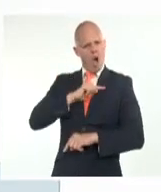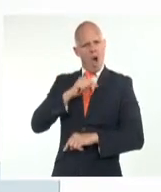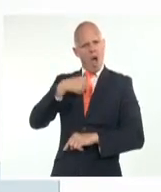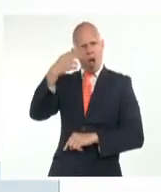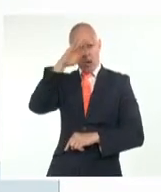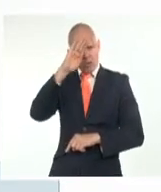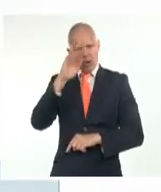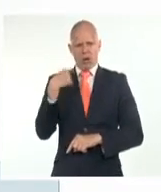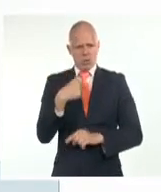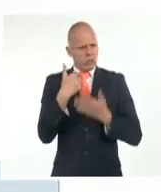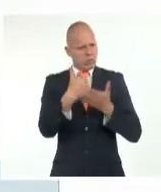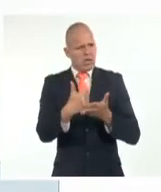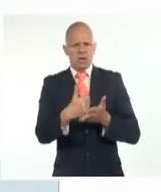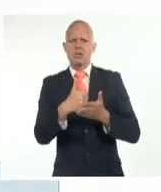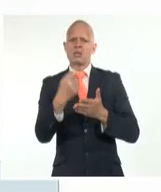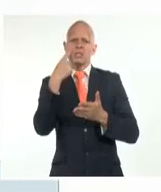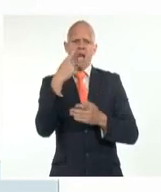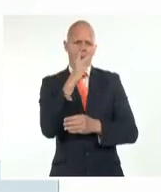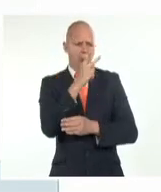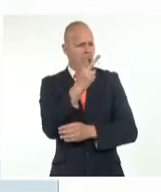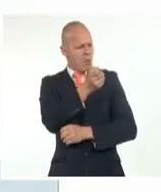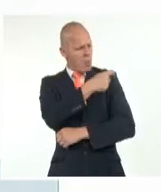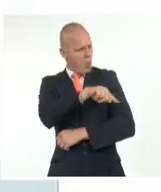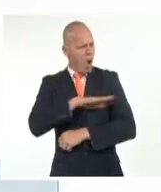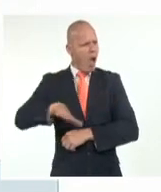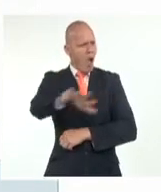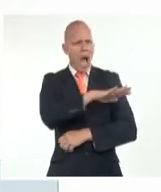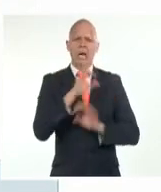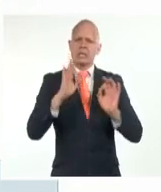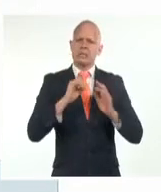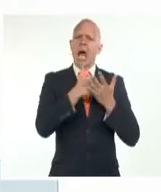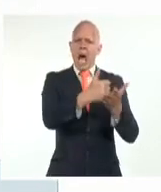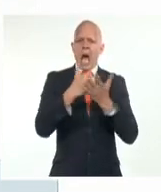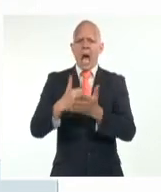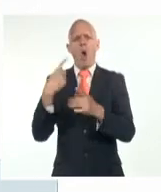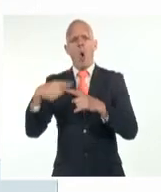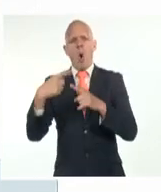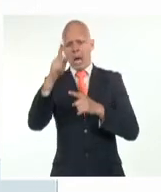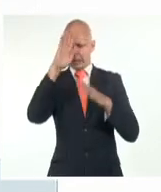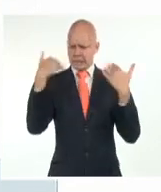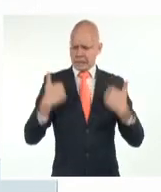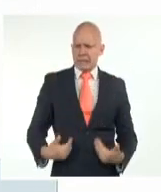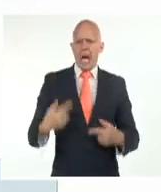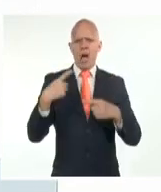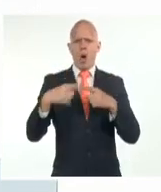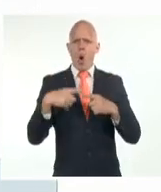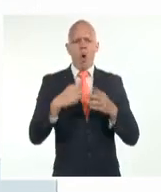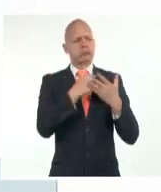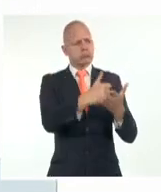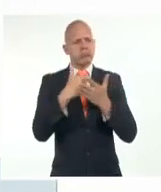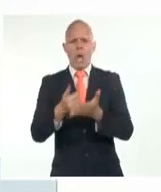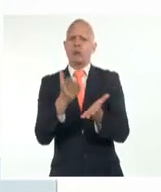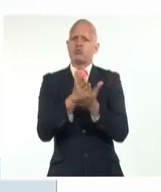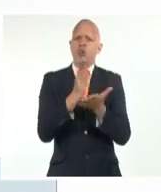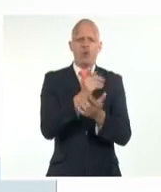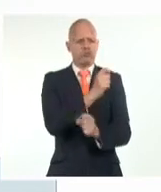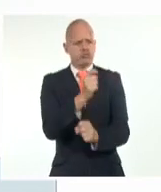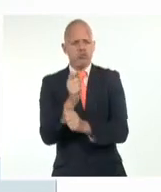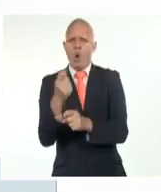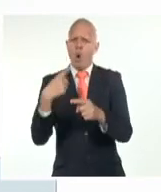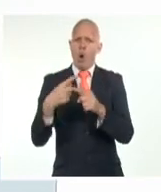derecho a la vida y que constituye un ejemplo mundial de solidaridad y cooperación en materia de salud, educación y otros ámbitos cardinales de los